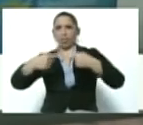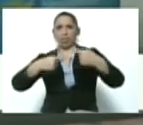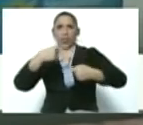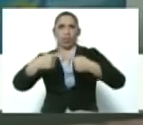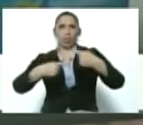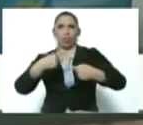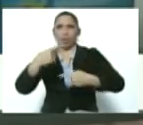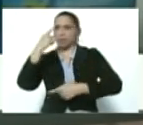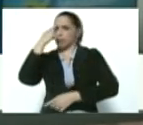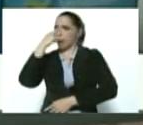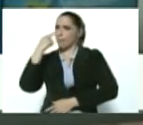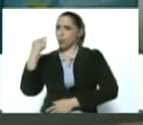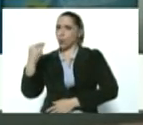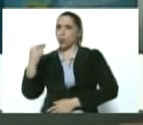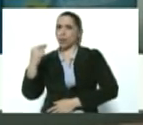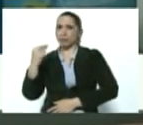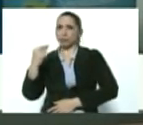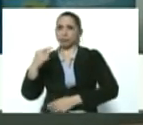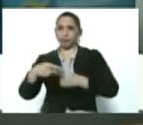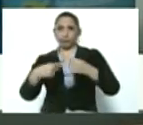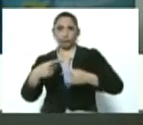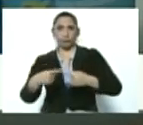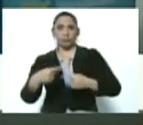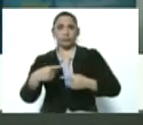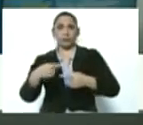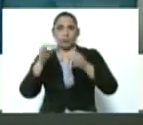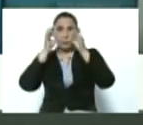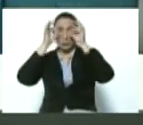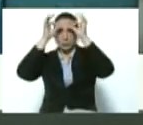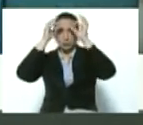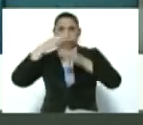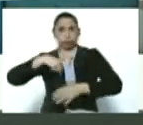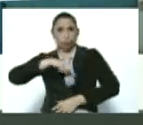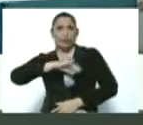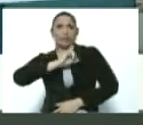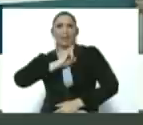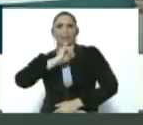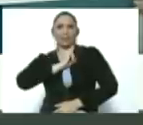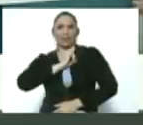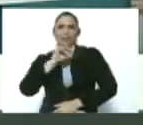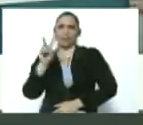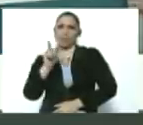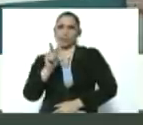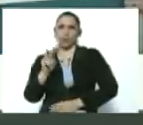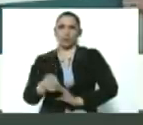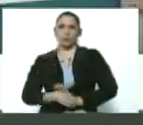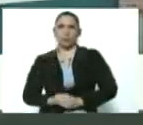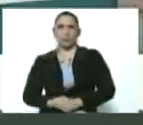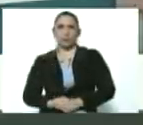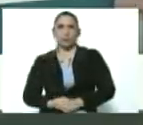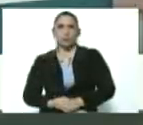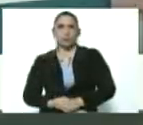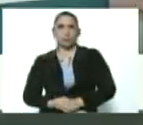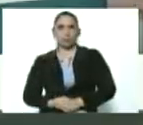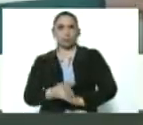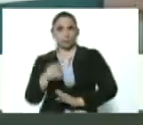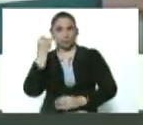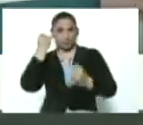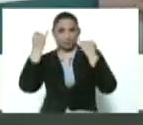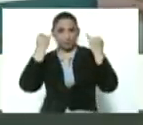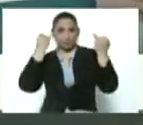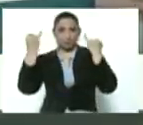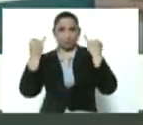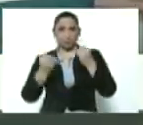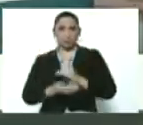ezequiel zamora y simón rodríguez nuestras raíces y ese ideario